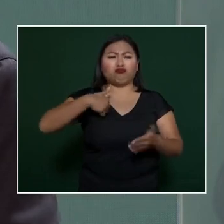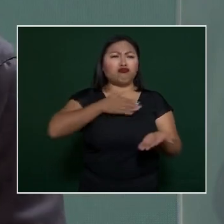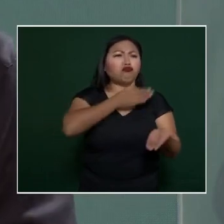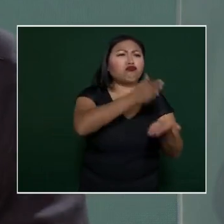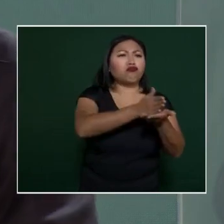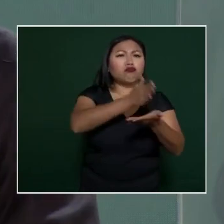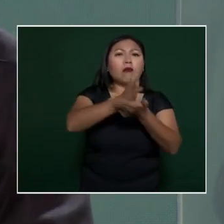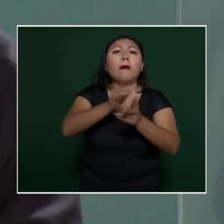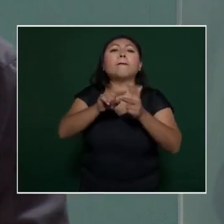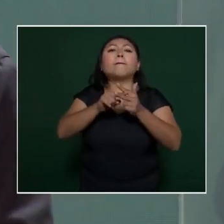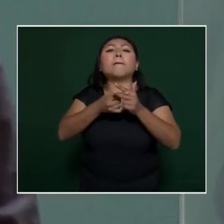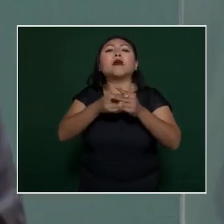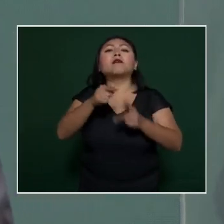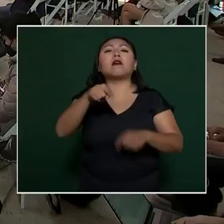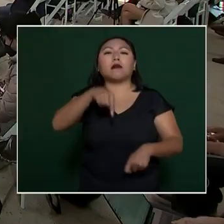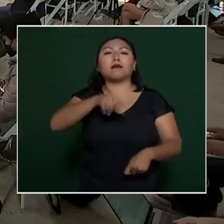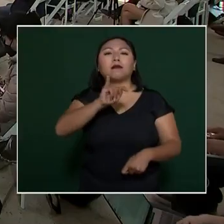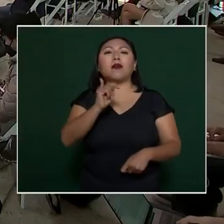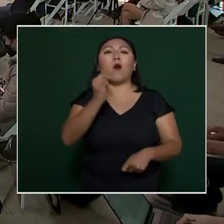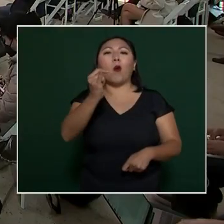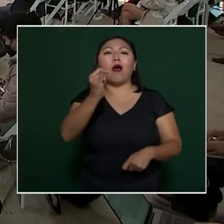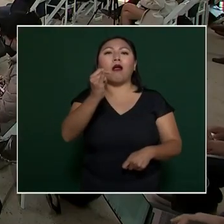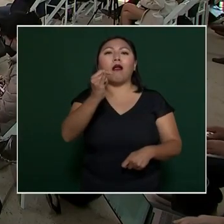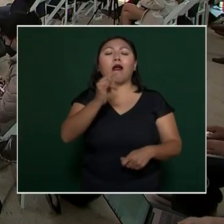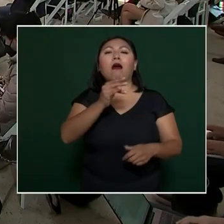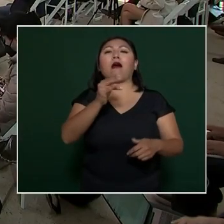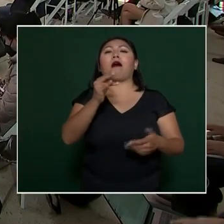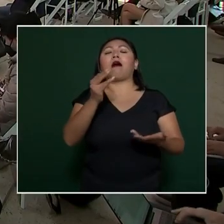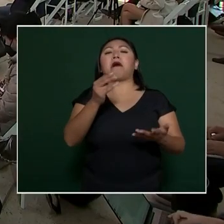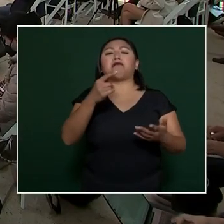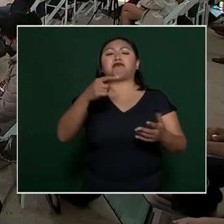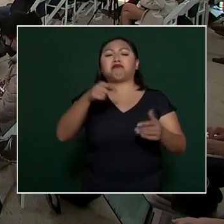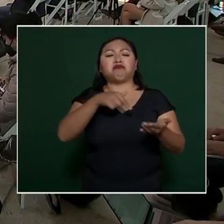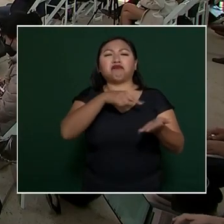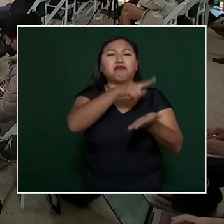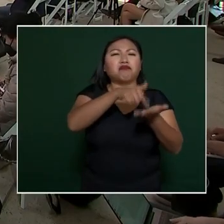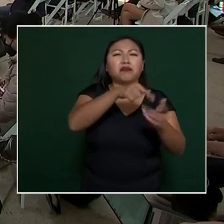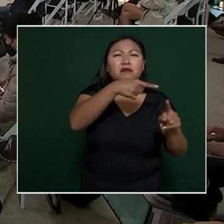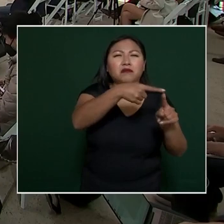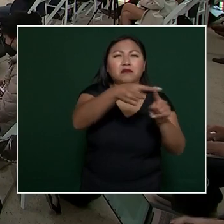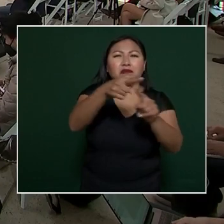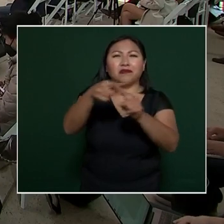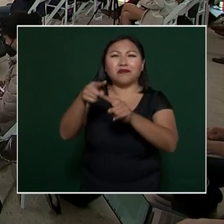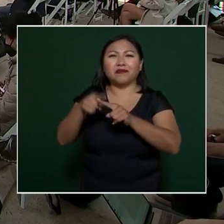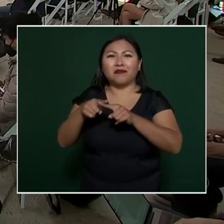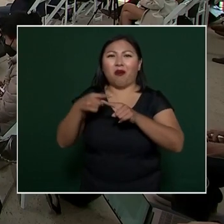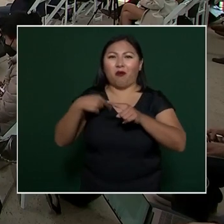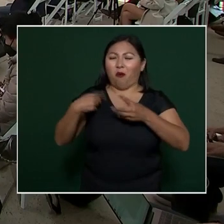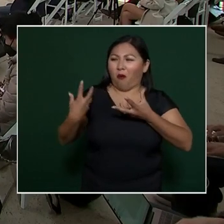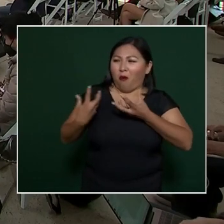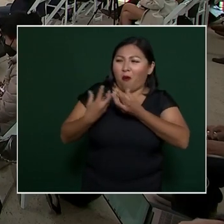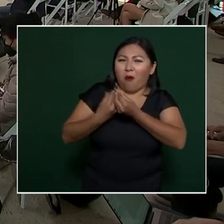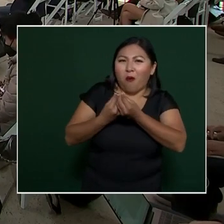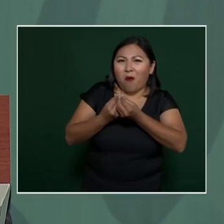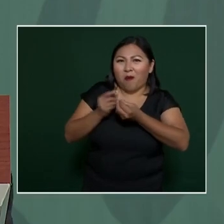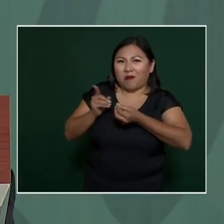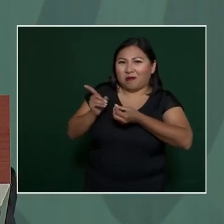y vamos a estar hasta el domingo en su informe no eh